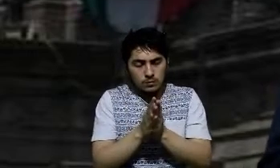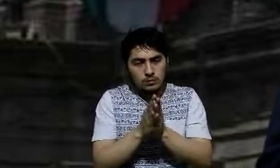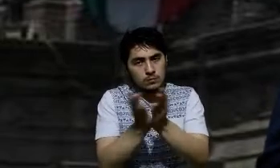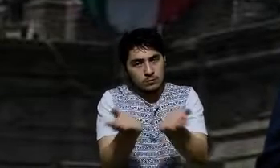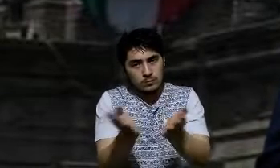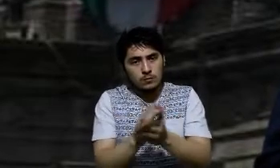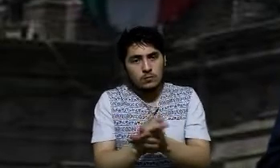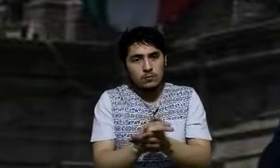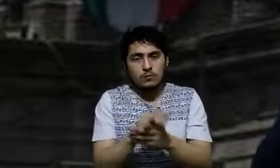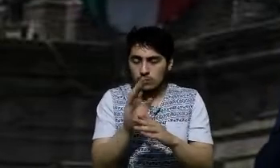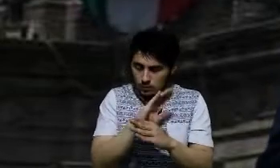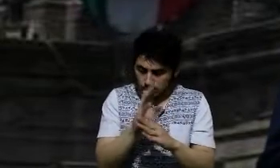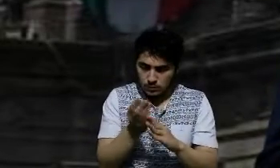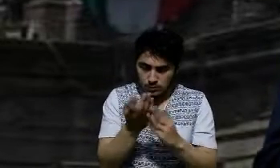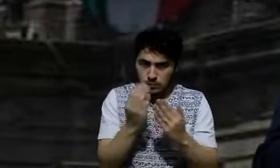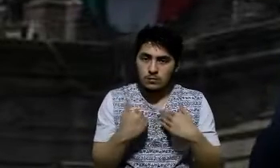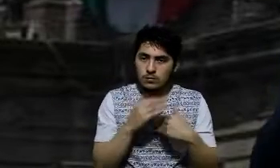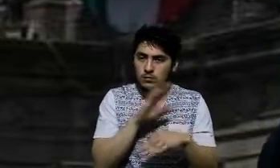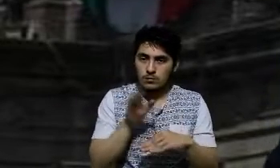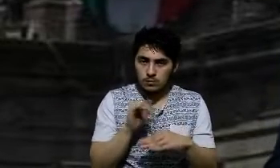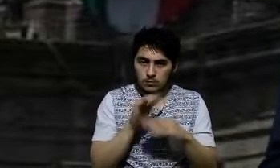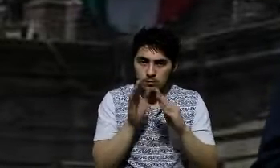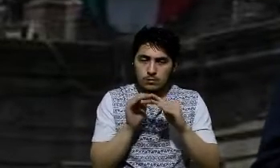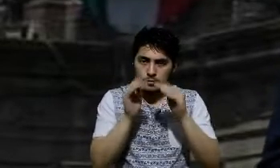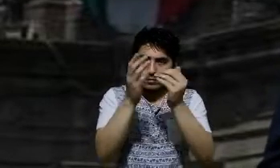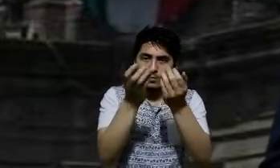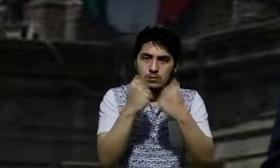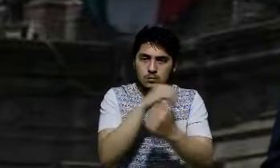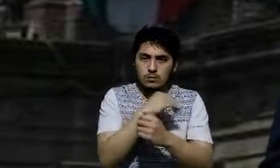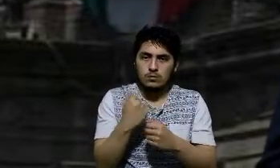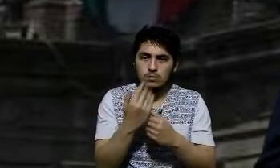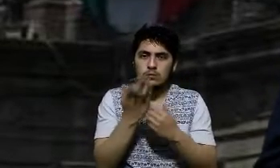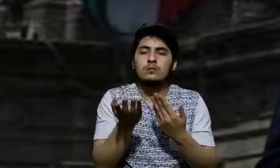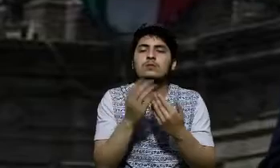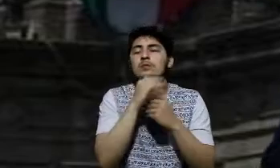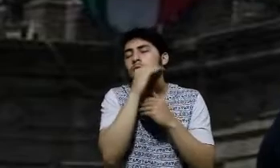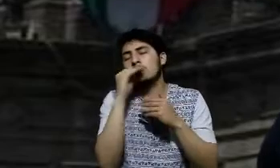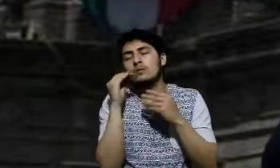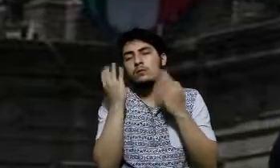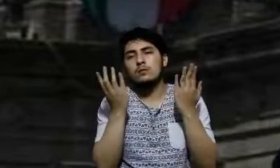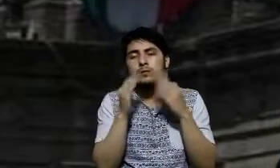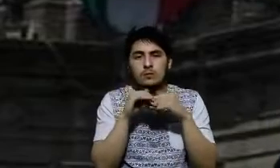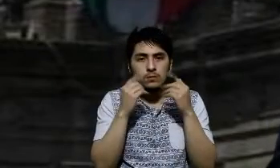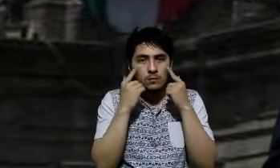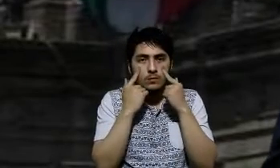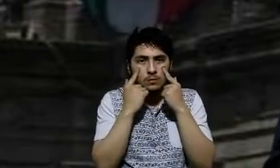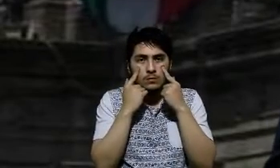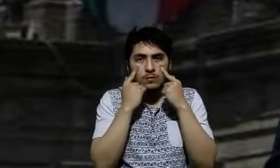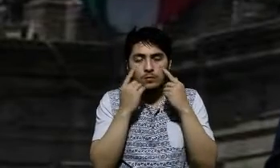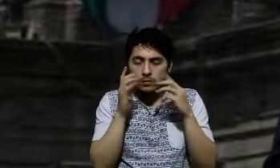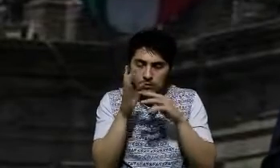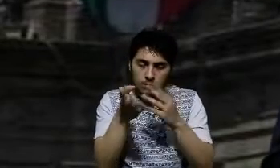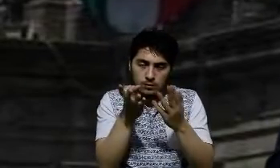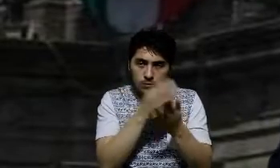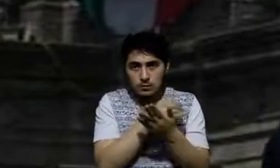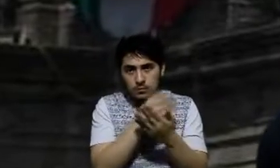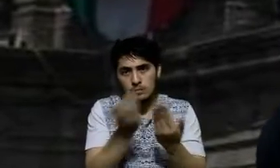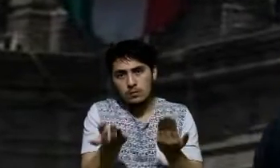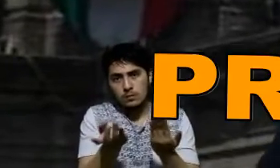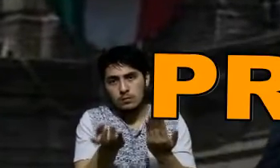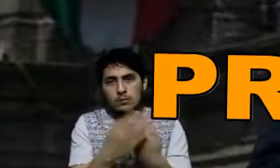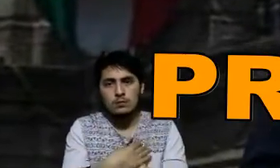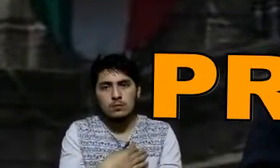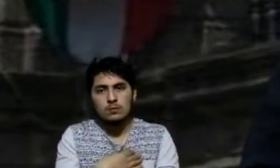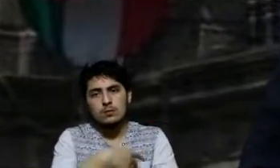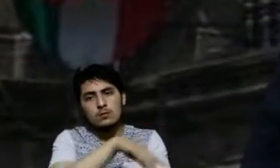otra propuesta que no se las pude cumplir, pues al pie de las letras, es el